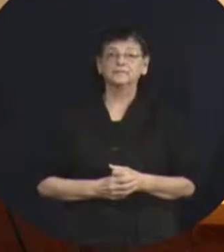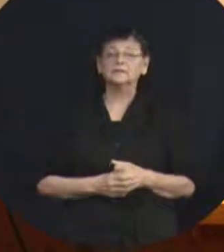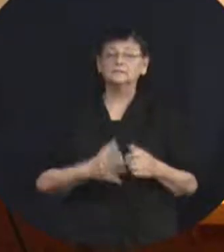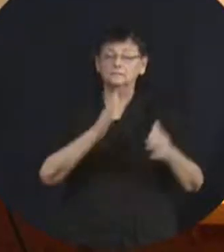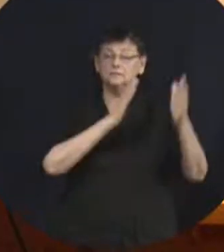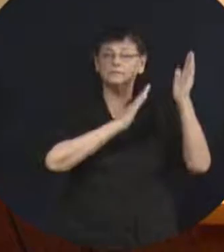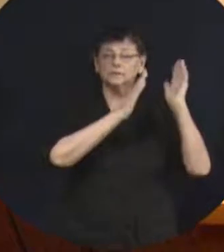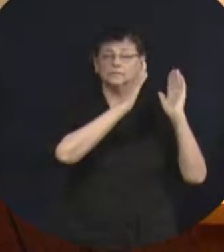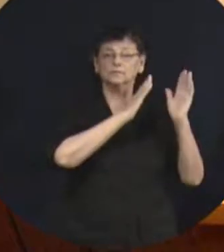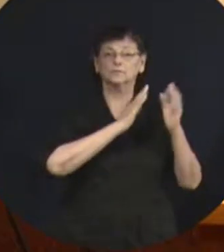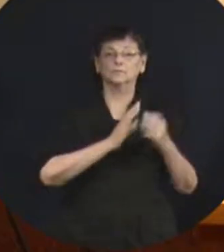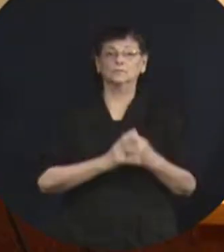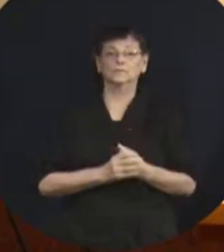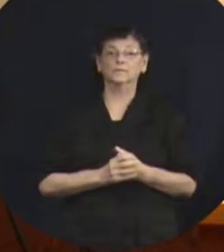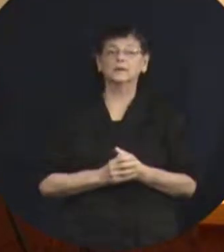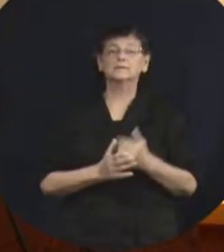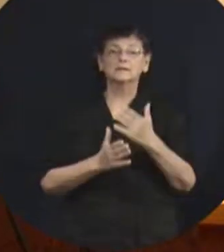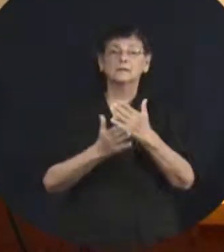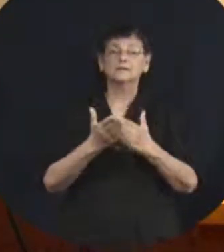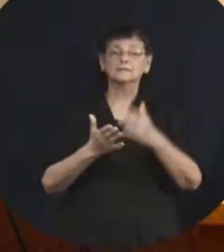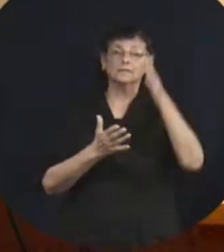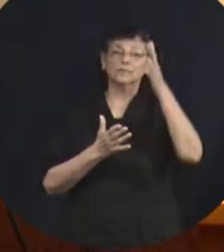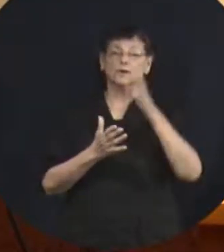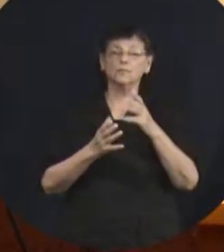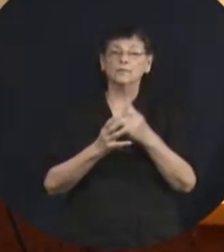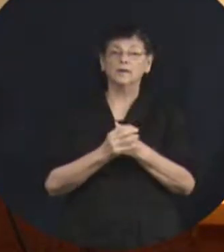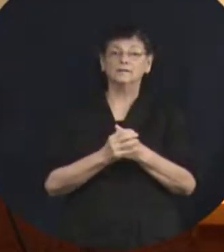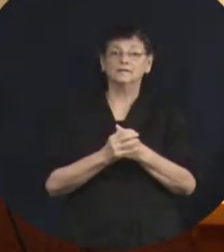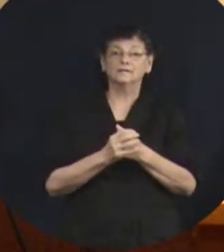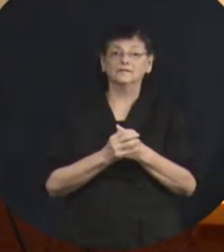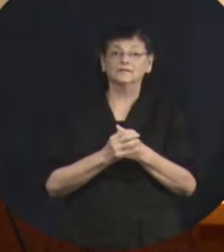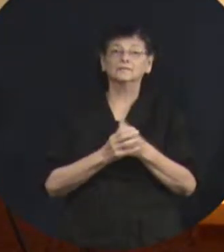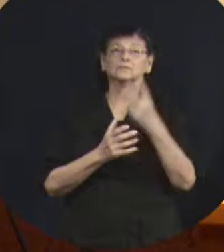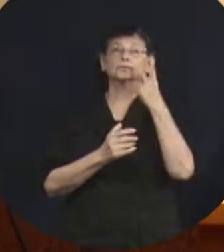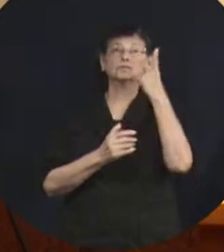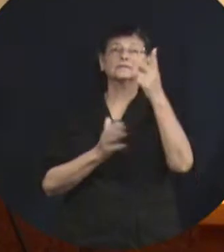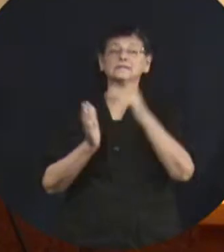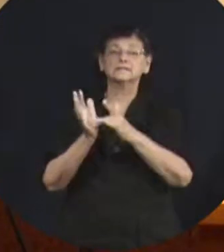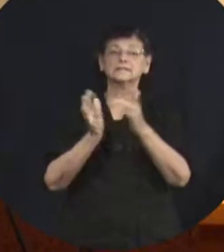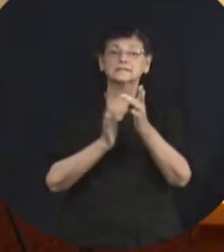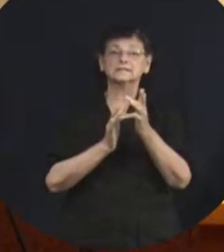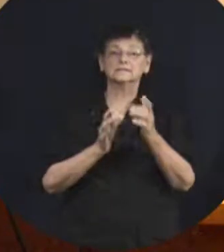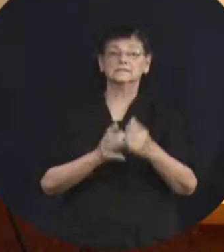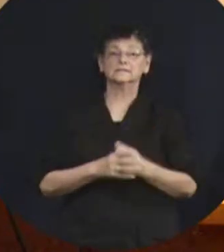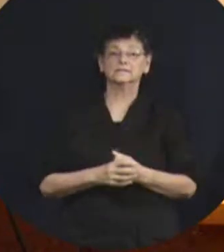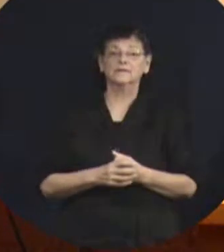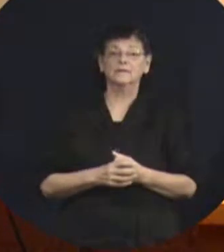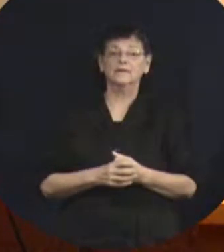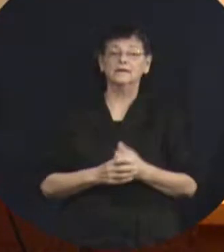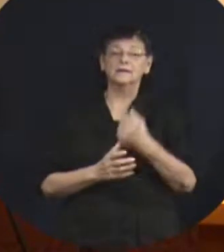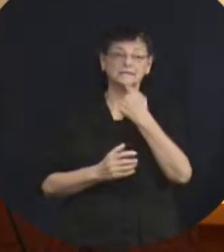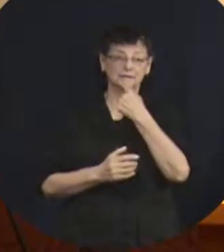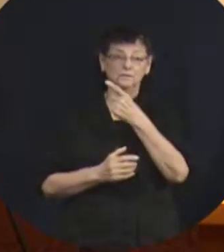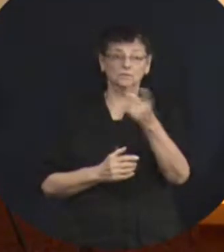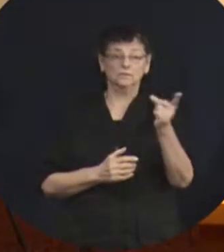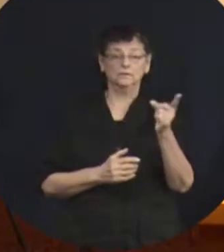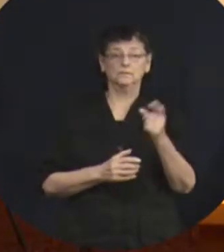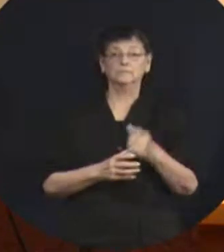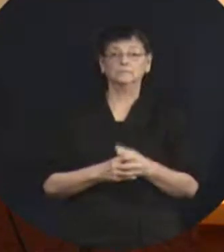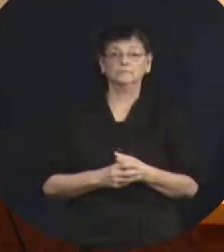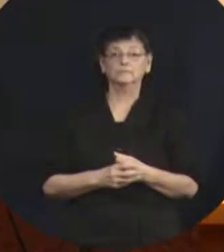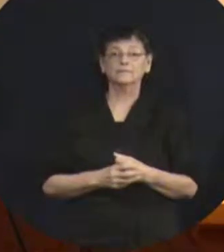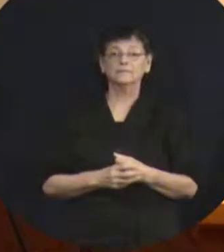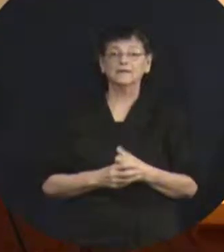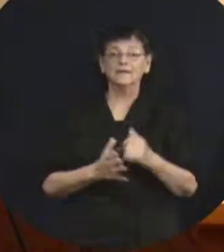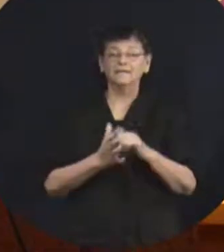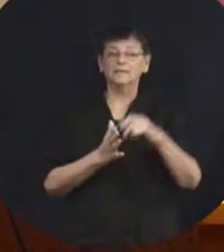En aquel tiempo, algunos hombres fueron a ver a Jesús y le contaron